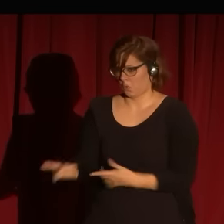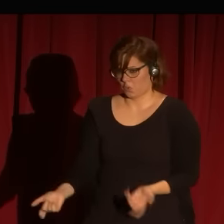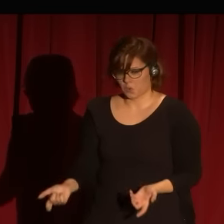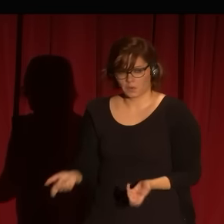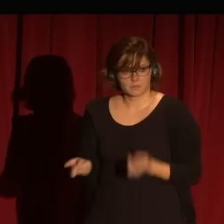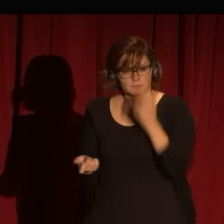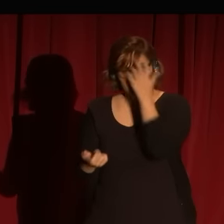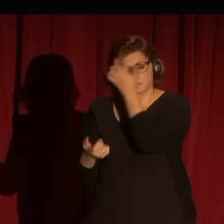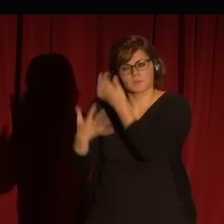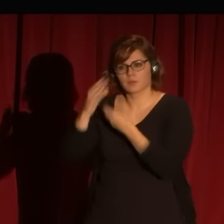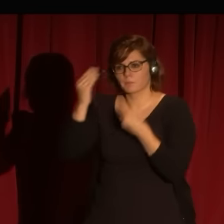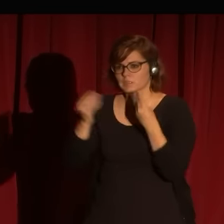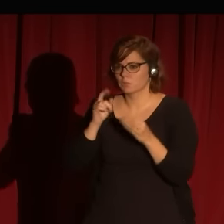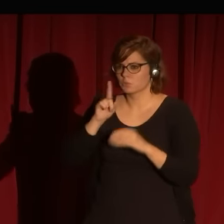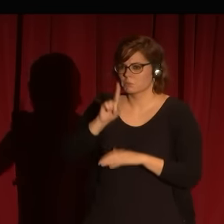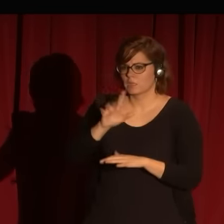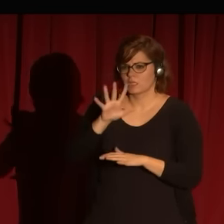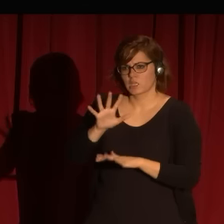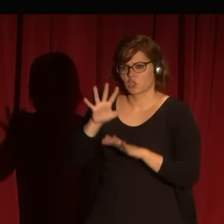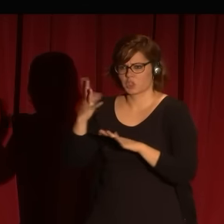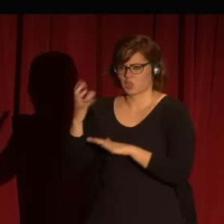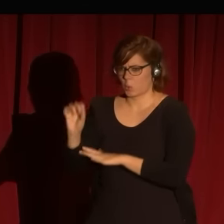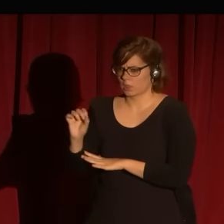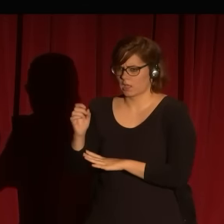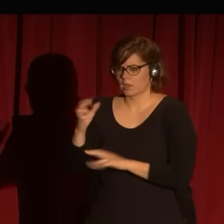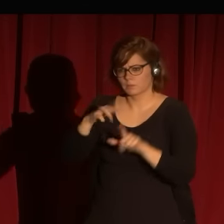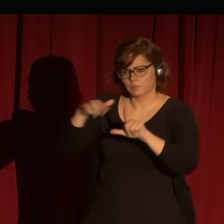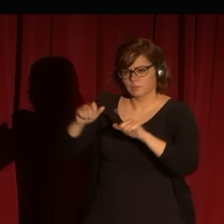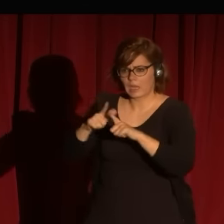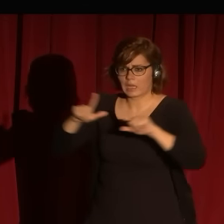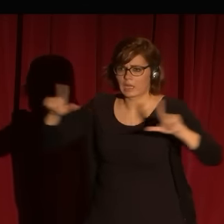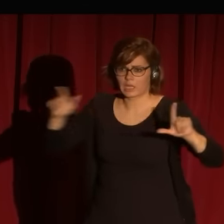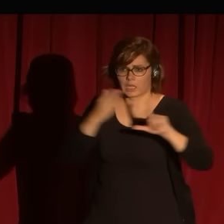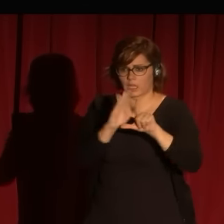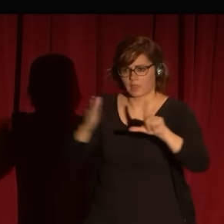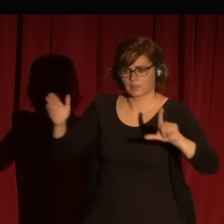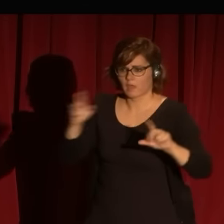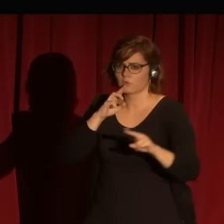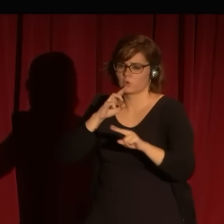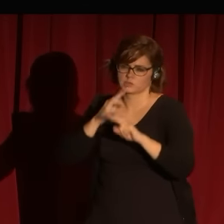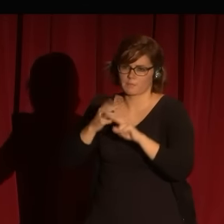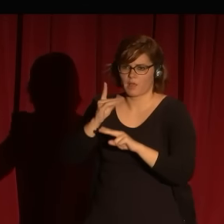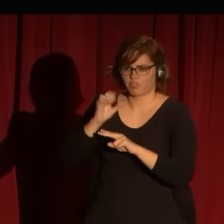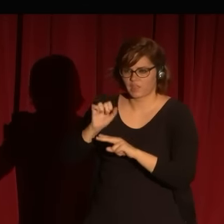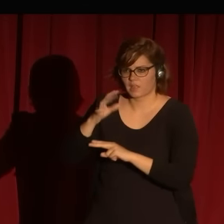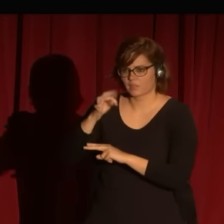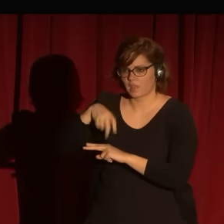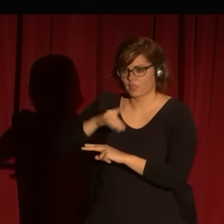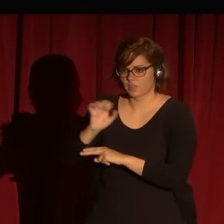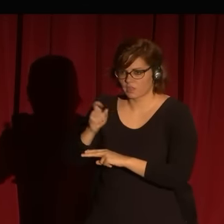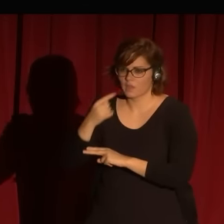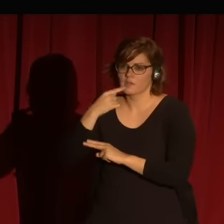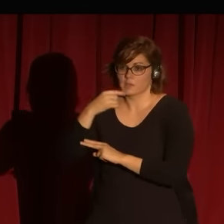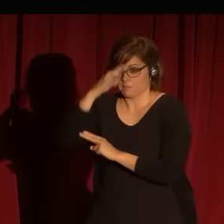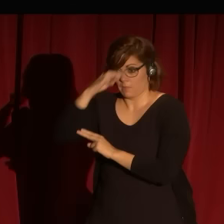pensamos que hacia 1550 pinta con su padre un retablo que se llama el retablo de tendilla que pinta van hemen y que se le atribuye a